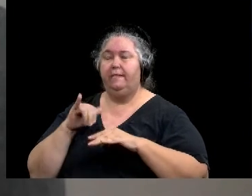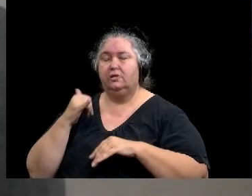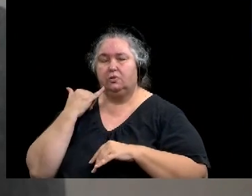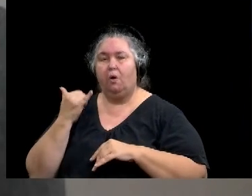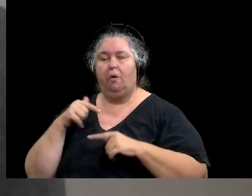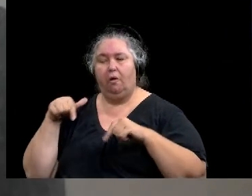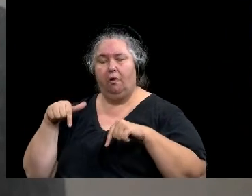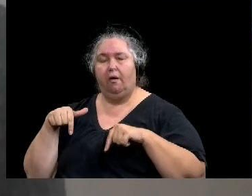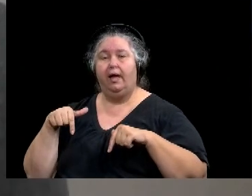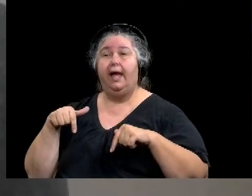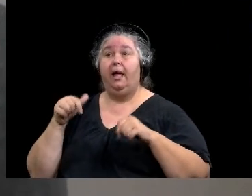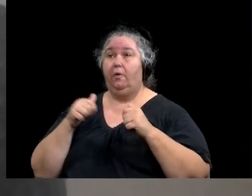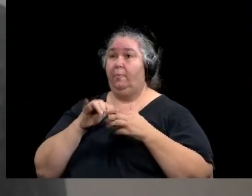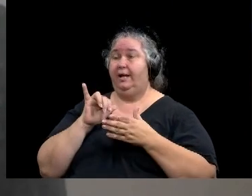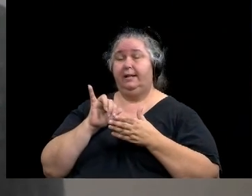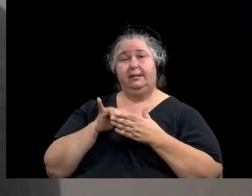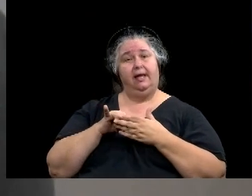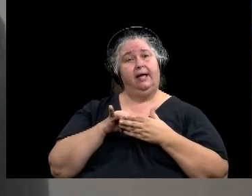drásticas